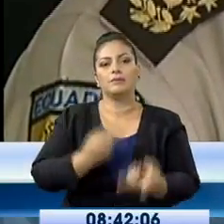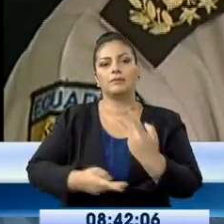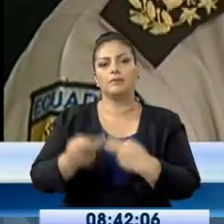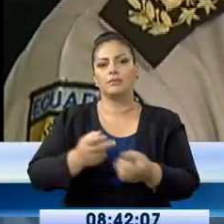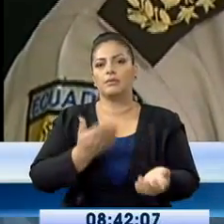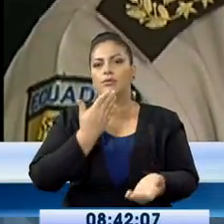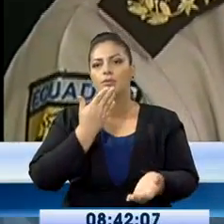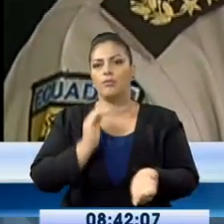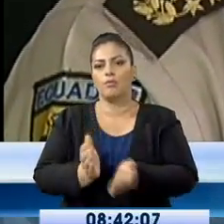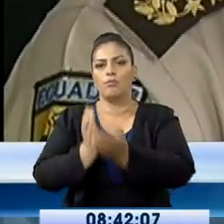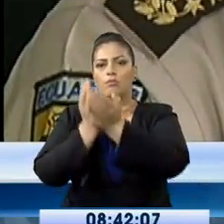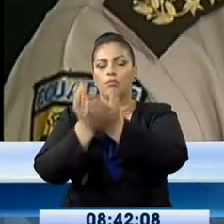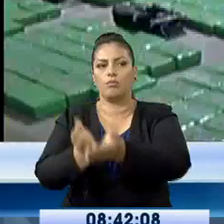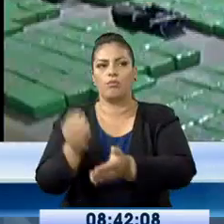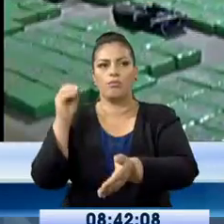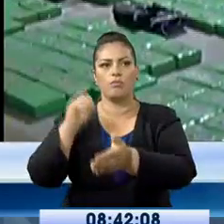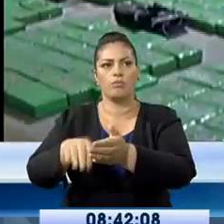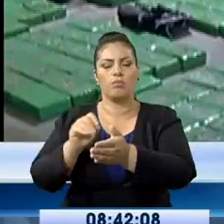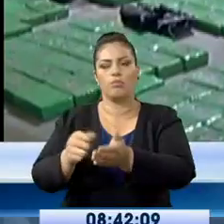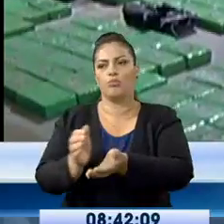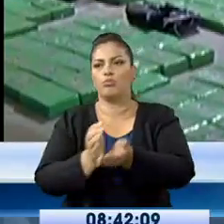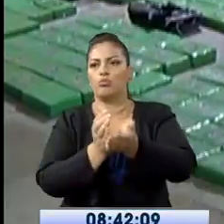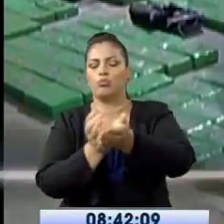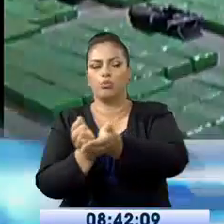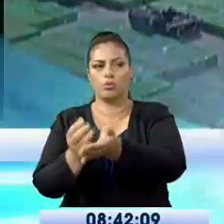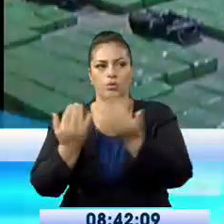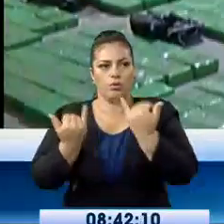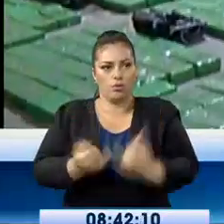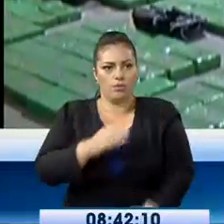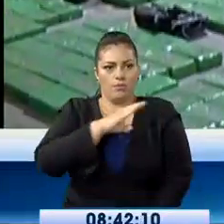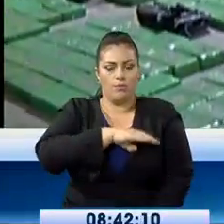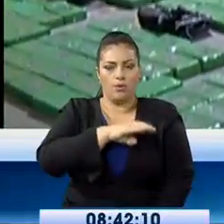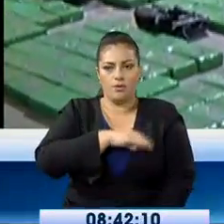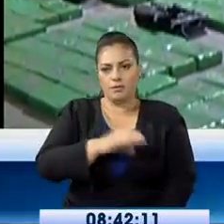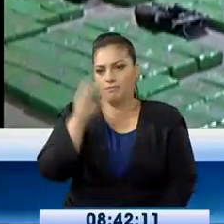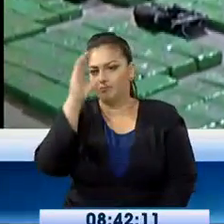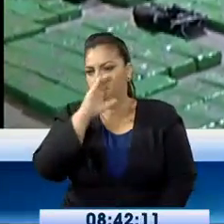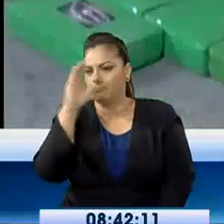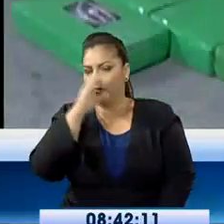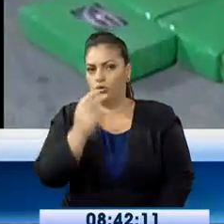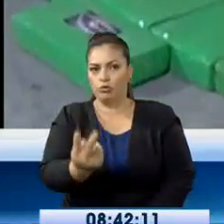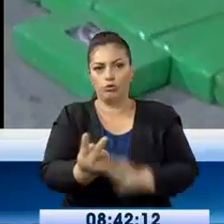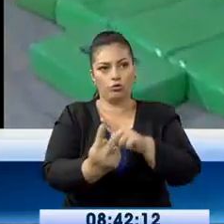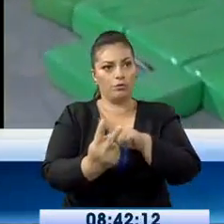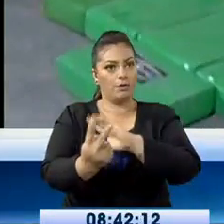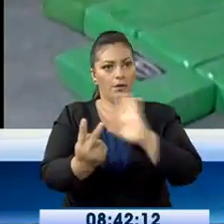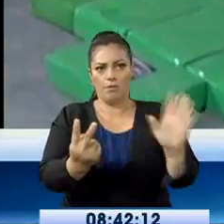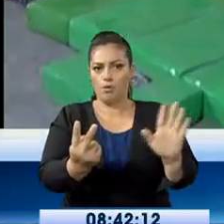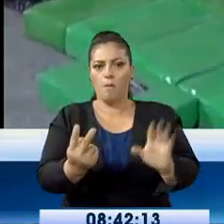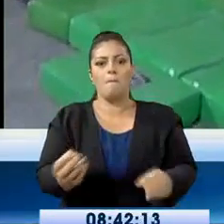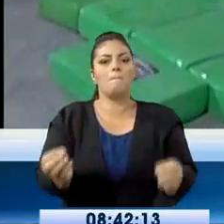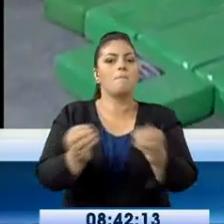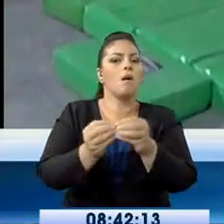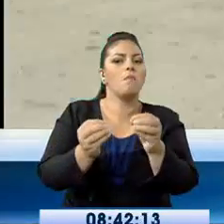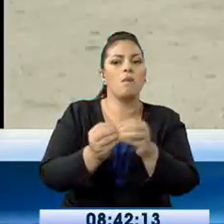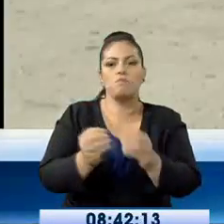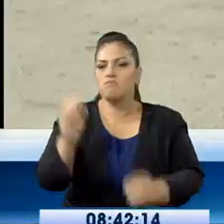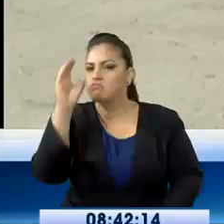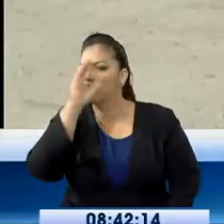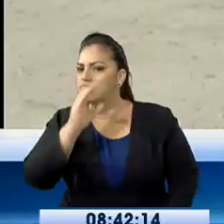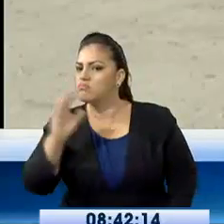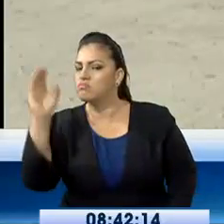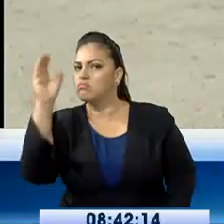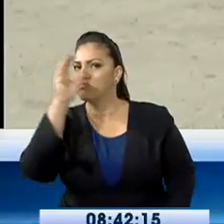caso también continúa. Ahora la policía está tras los pasos de los demás miembros de esta red de microtráfico,